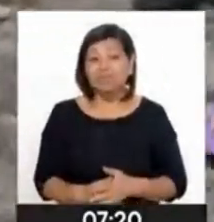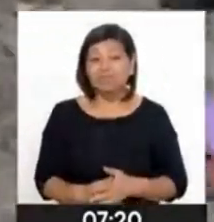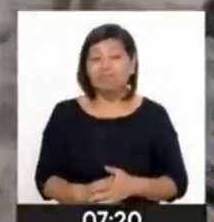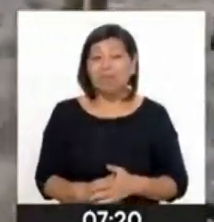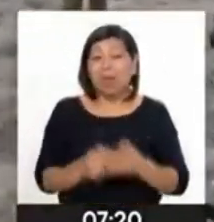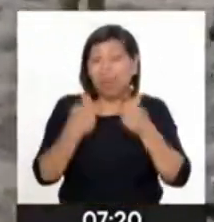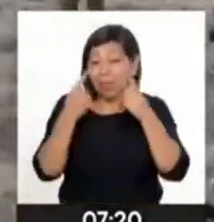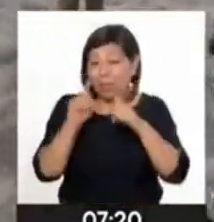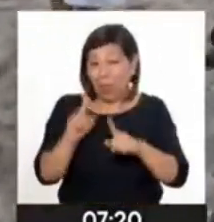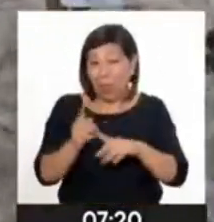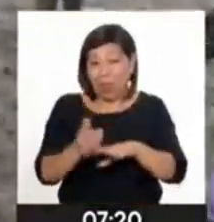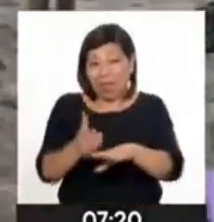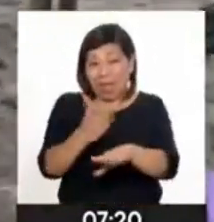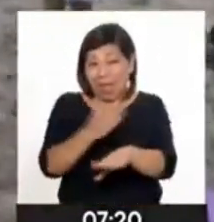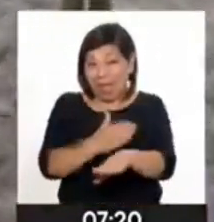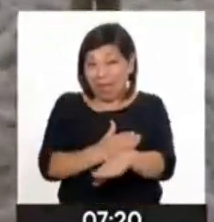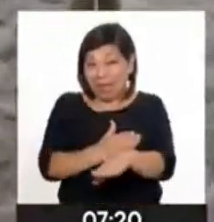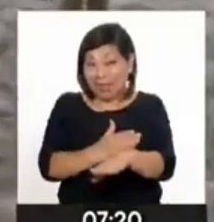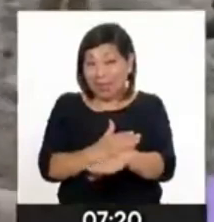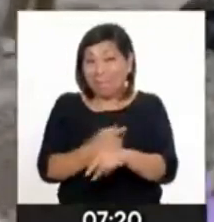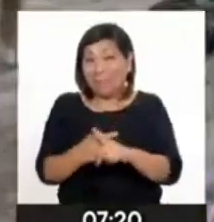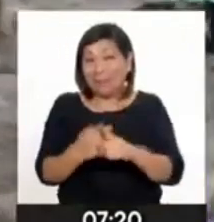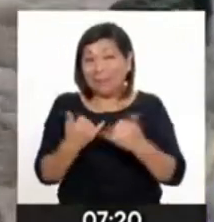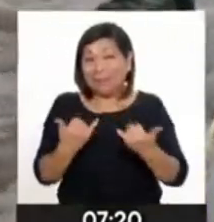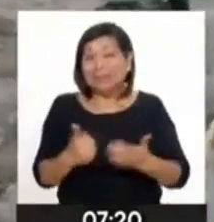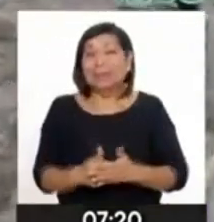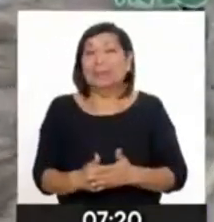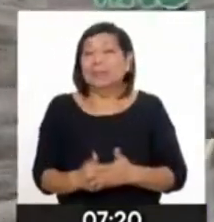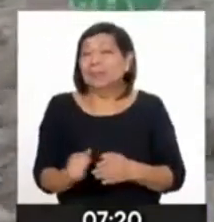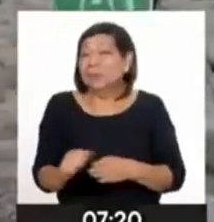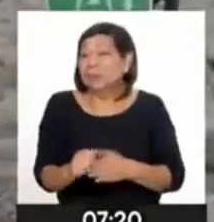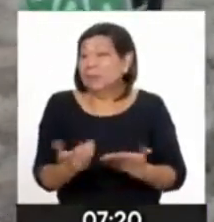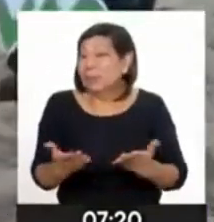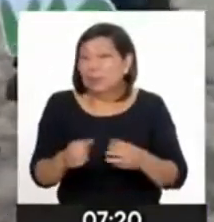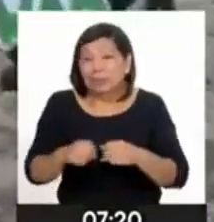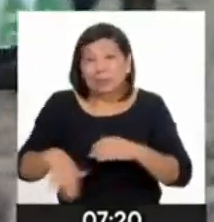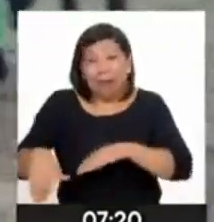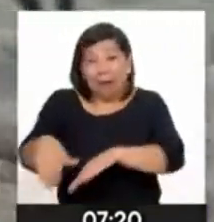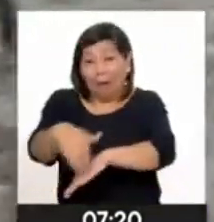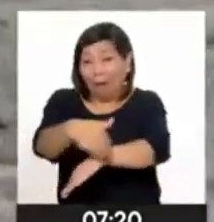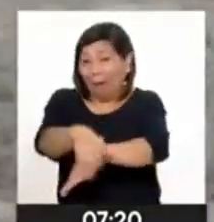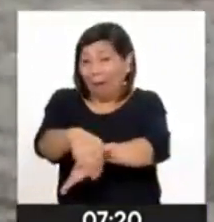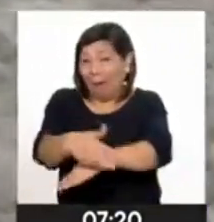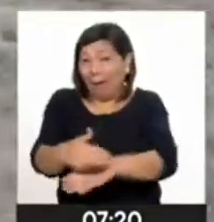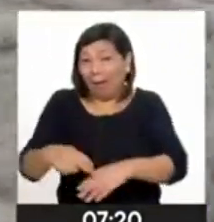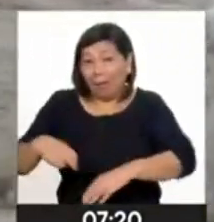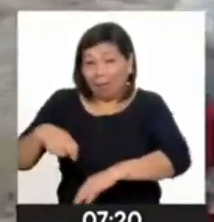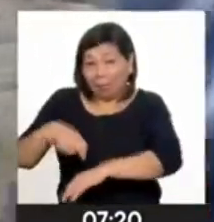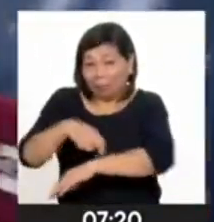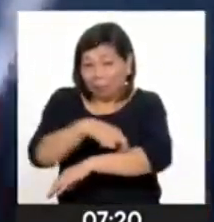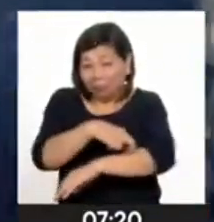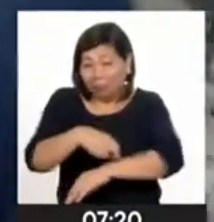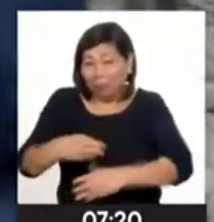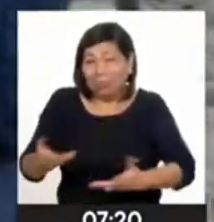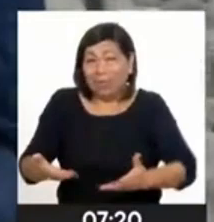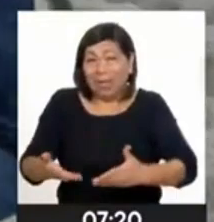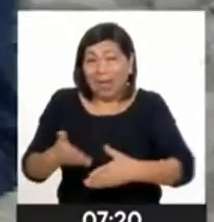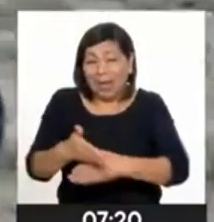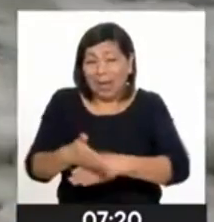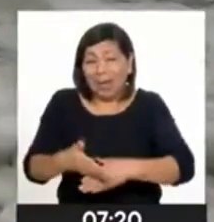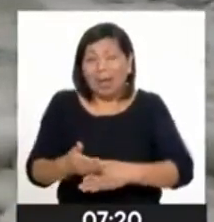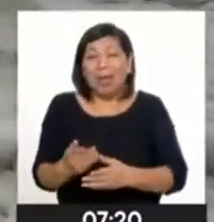de acuerdo al despacho anterior que hemos realizado, pues prácticamente se ha invadido la vía pública, la vereda, la pista en la